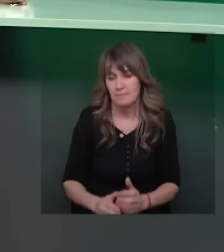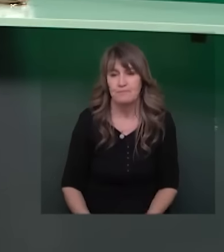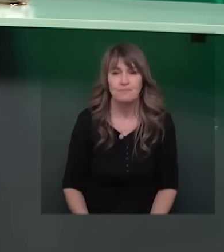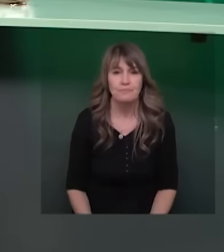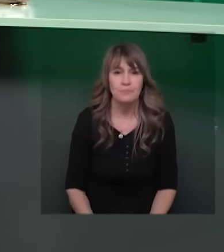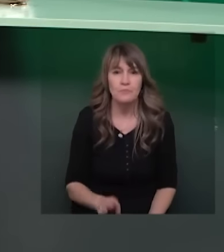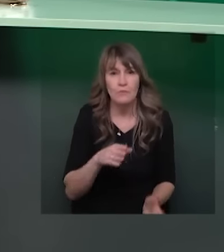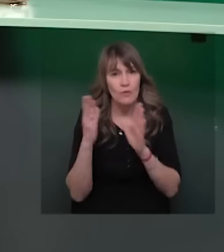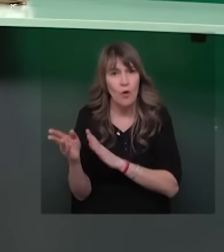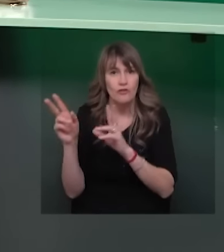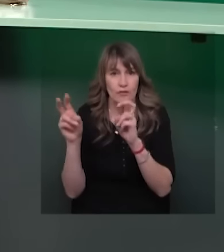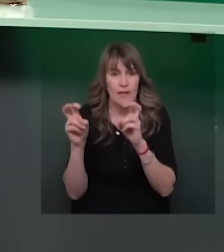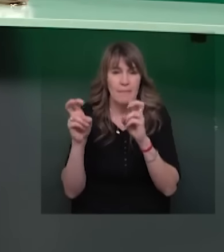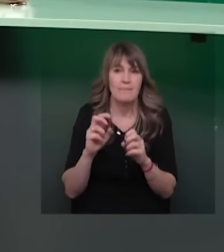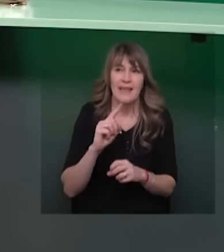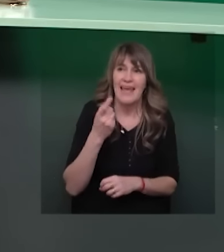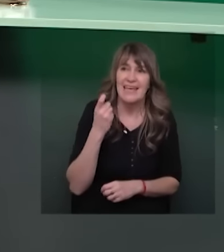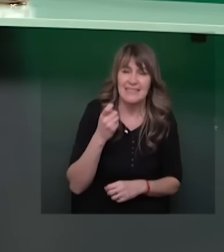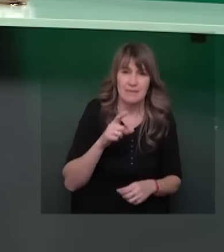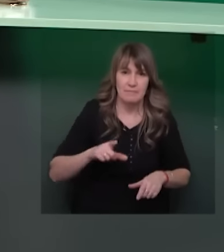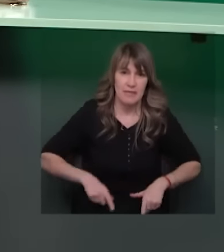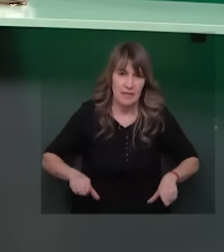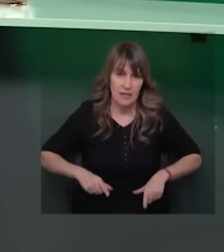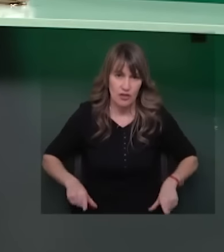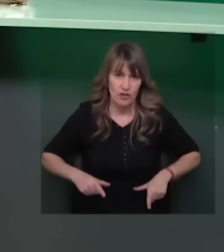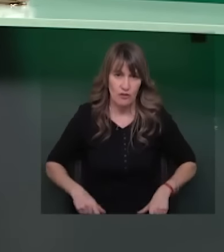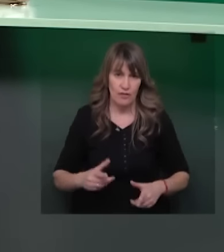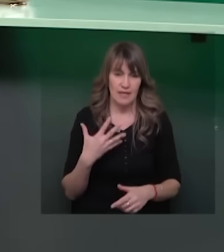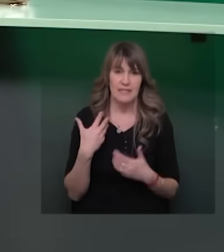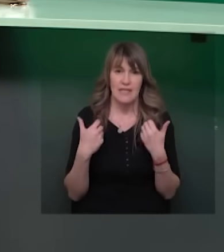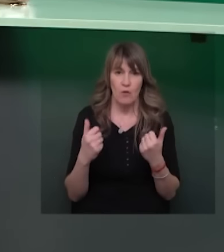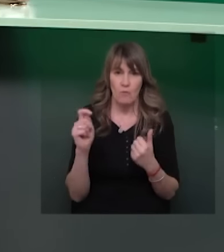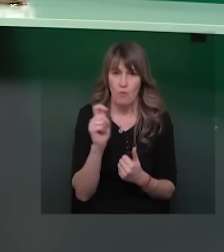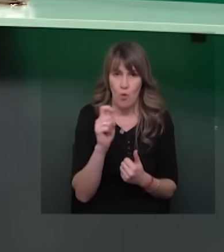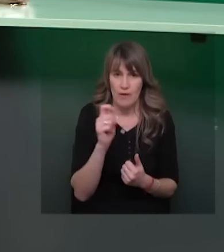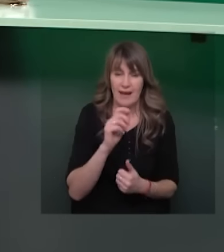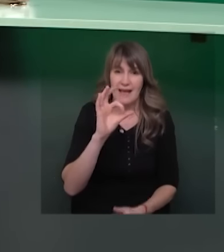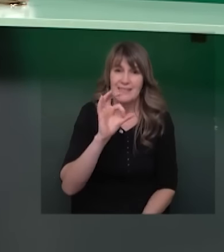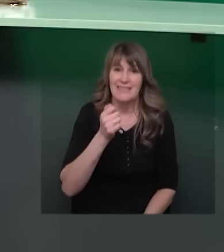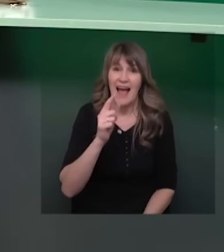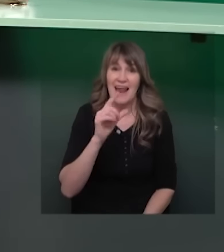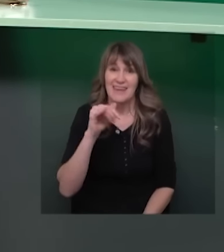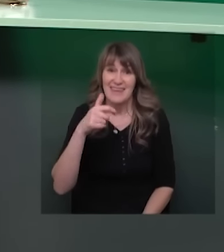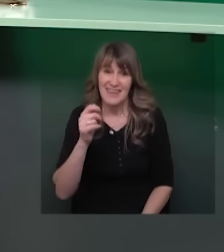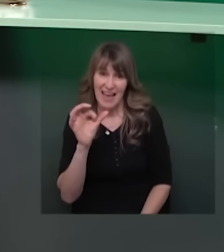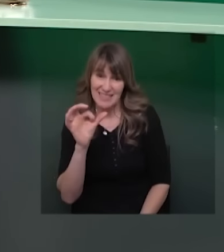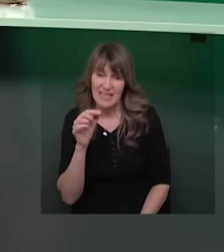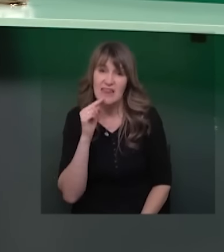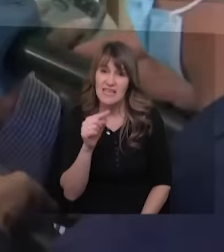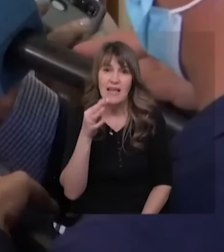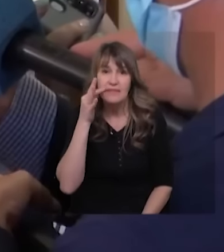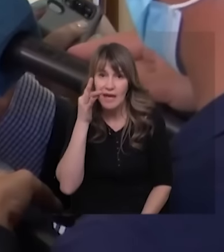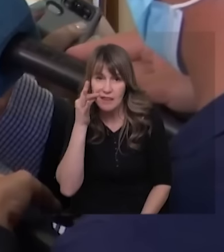otro tema El exministro de salud pública Daniel Salinas declarará en fiscalía como testigo de la causa que